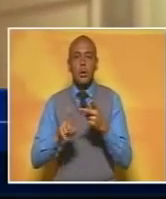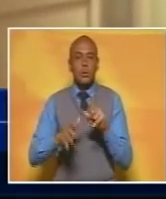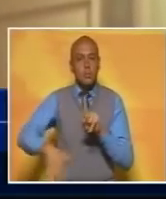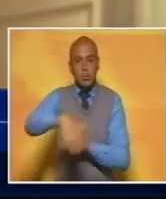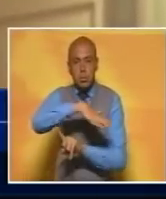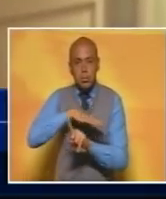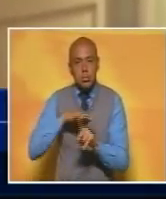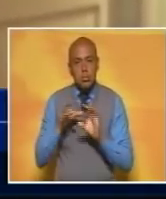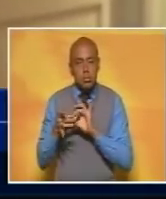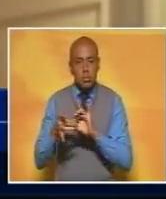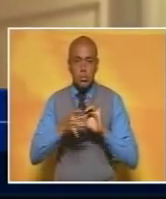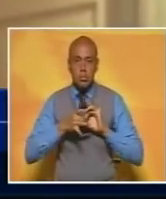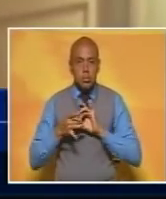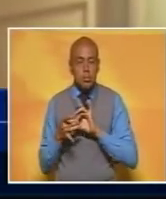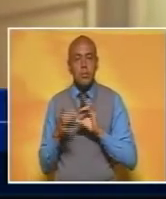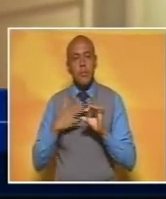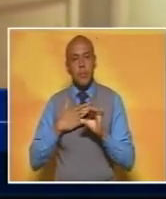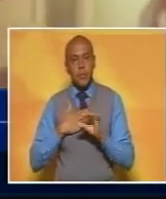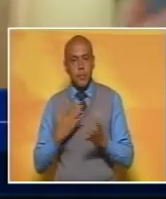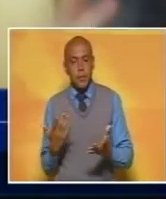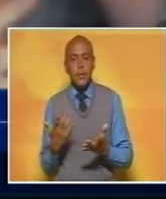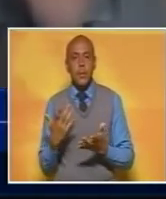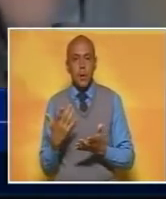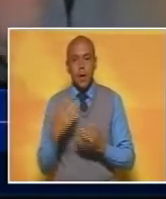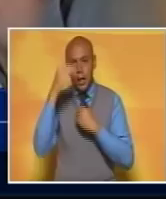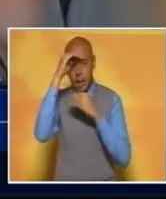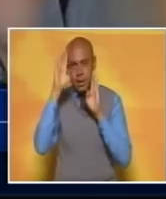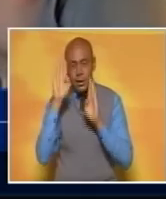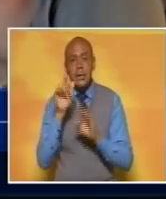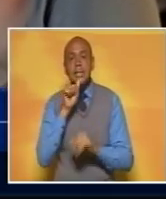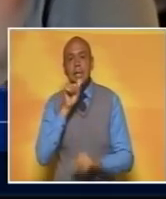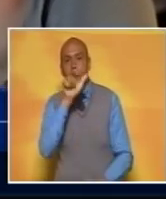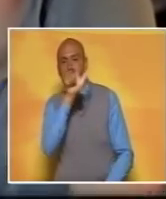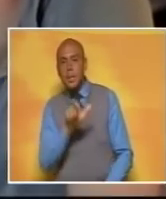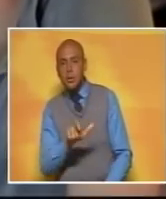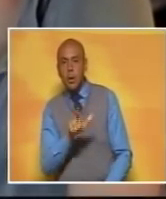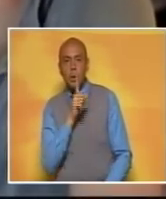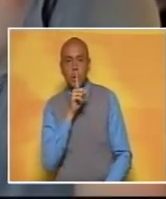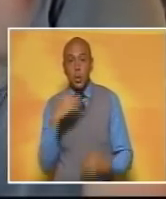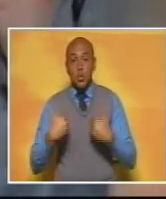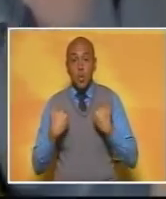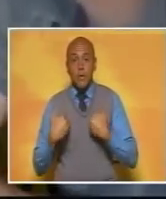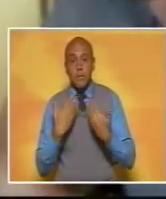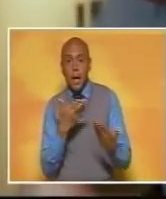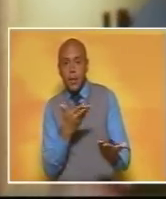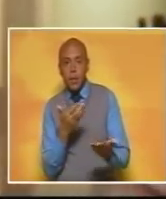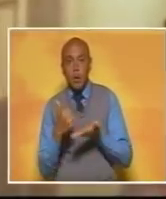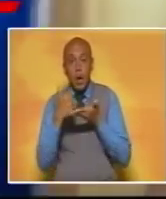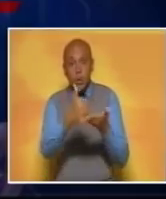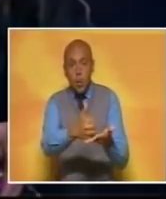rodean. Ellos esperan que estemos atentos a cualquiera que pueda sufrir en silencio.